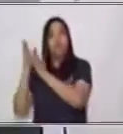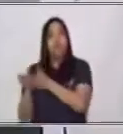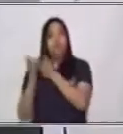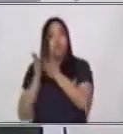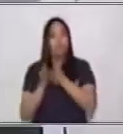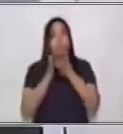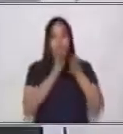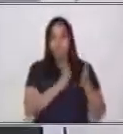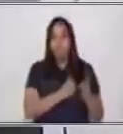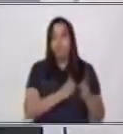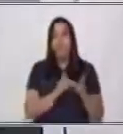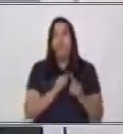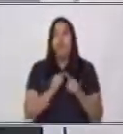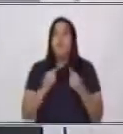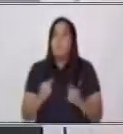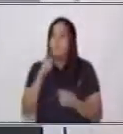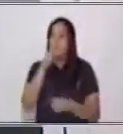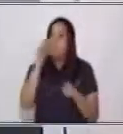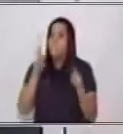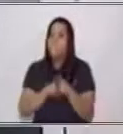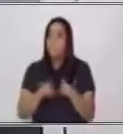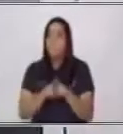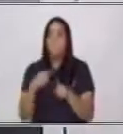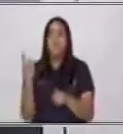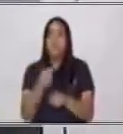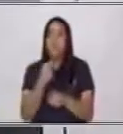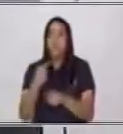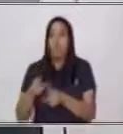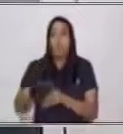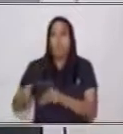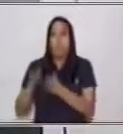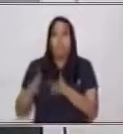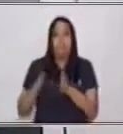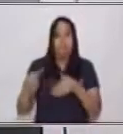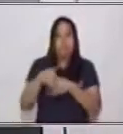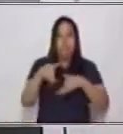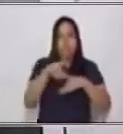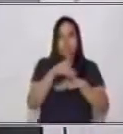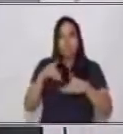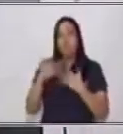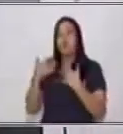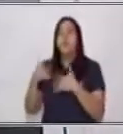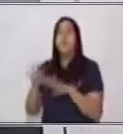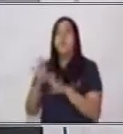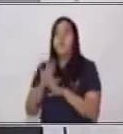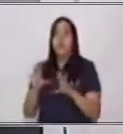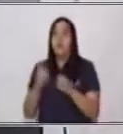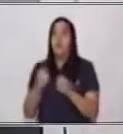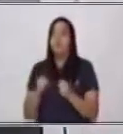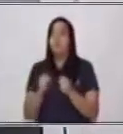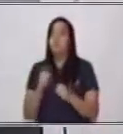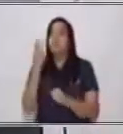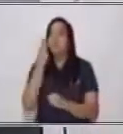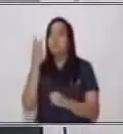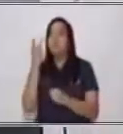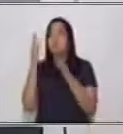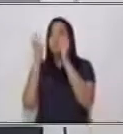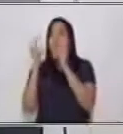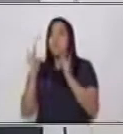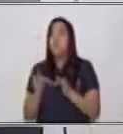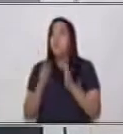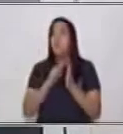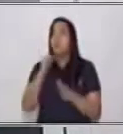el 0 que andaba buscando. Luego, menos 2 por 1 me va a dar menos 2. Y